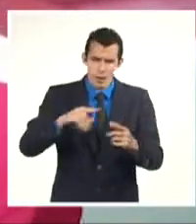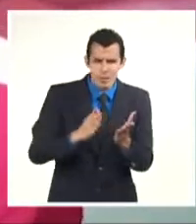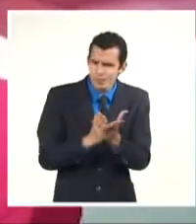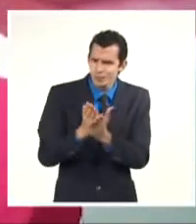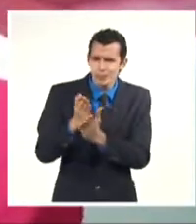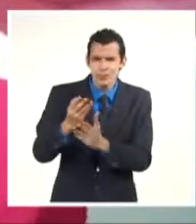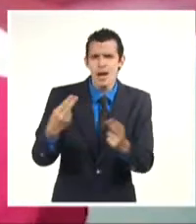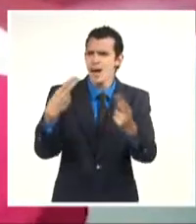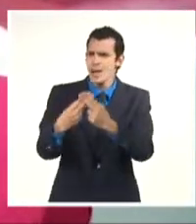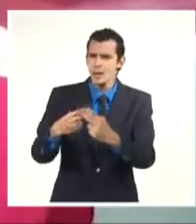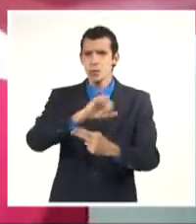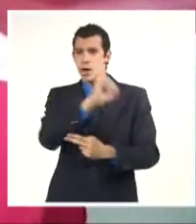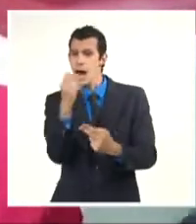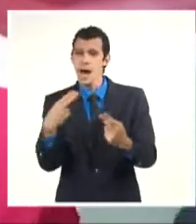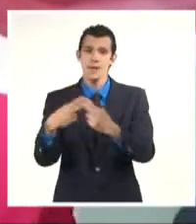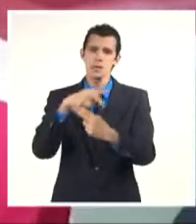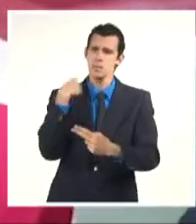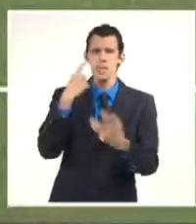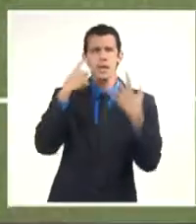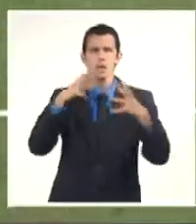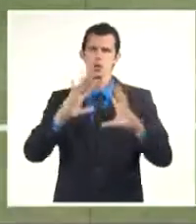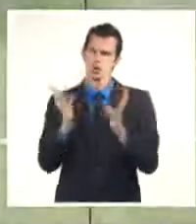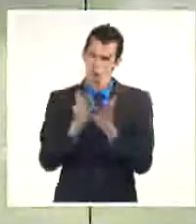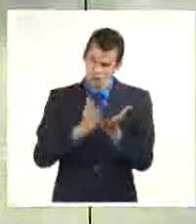partido y esperemos ir por el buen camino.